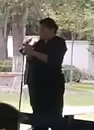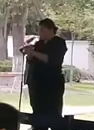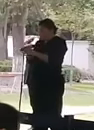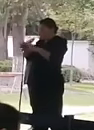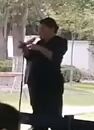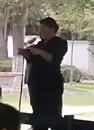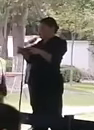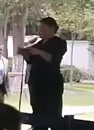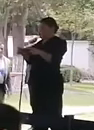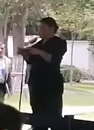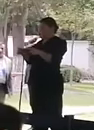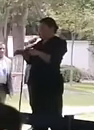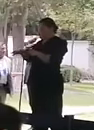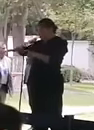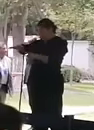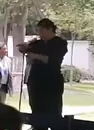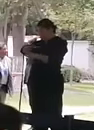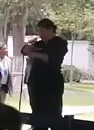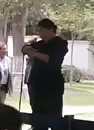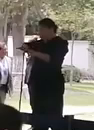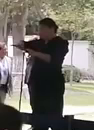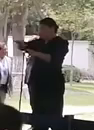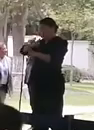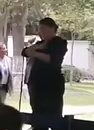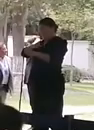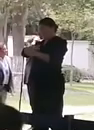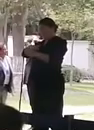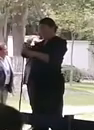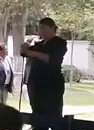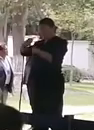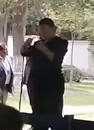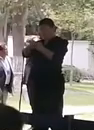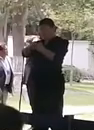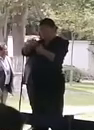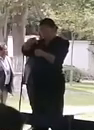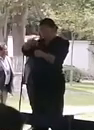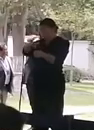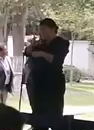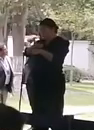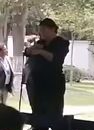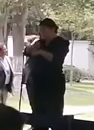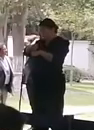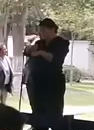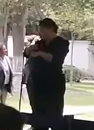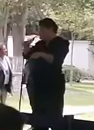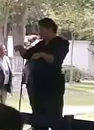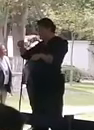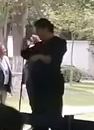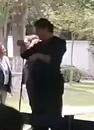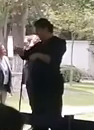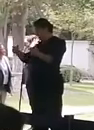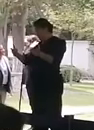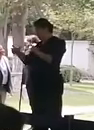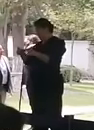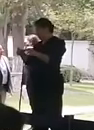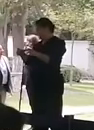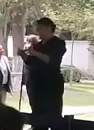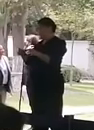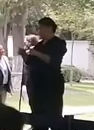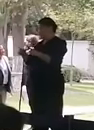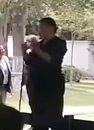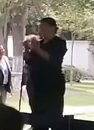Tiene que estar ahí, no nomás Estados Unidos y México, pero otros países también, los lugares de origen,